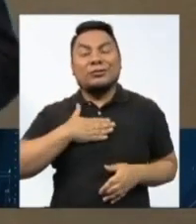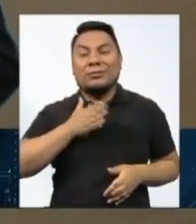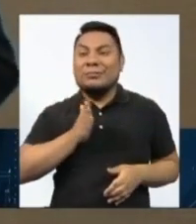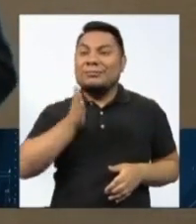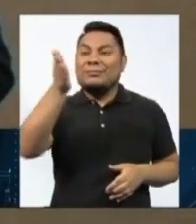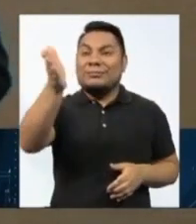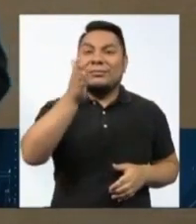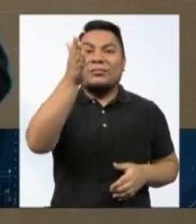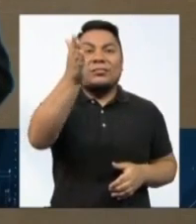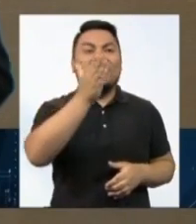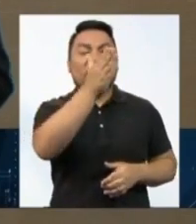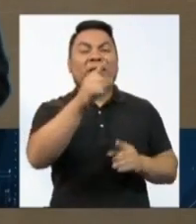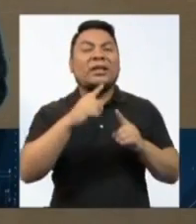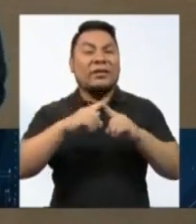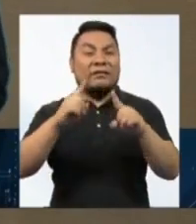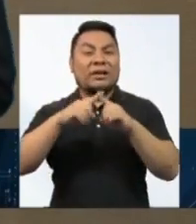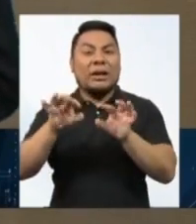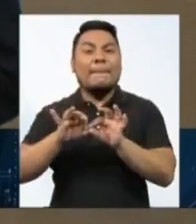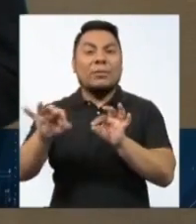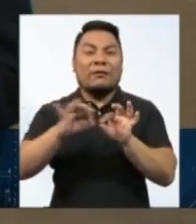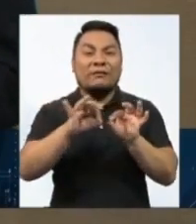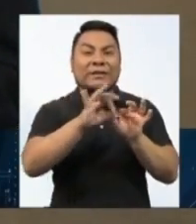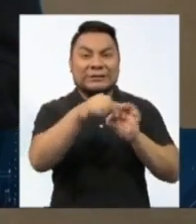diferentes regiones y ciudades del país,